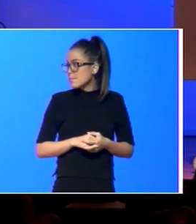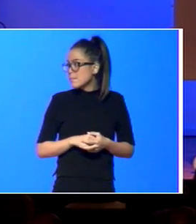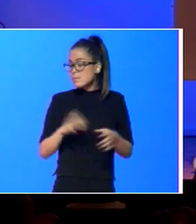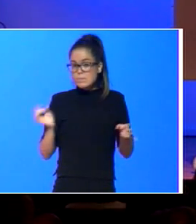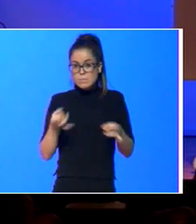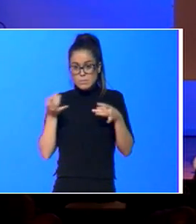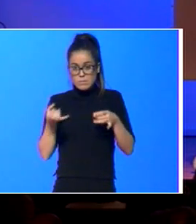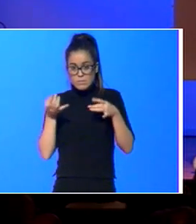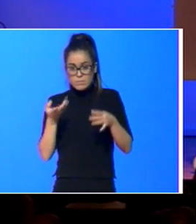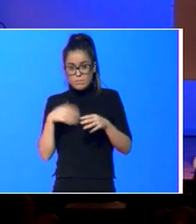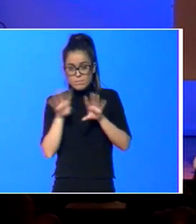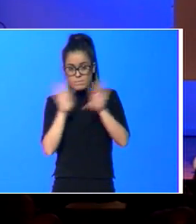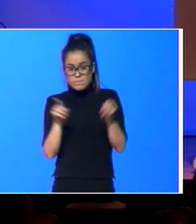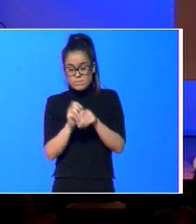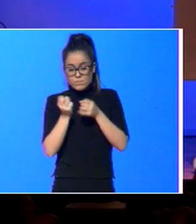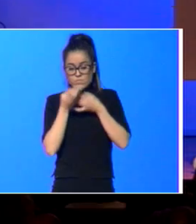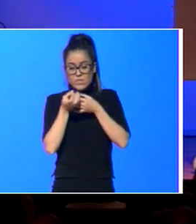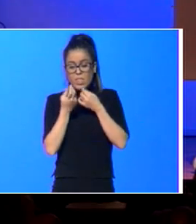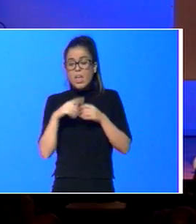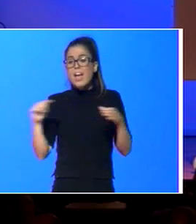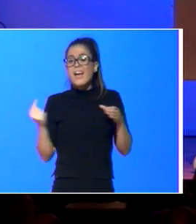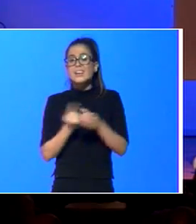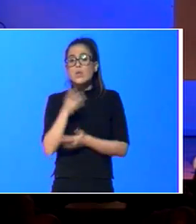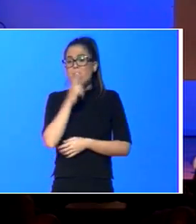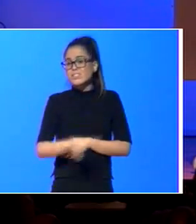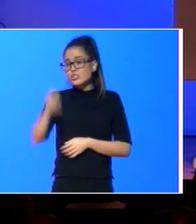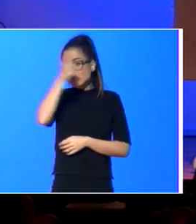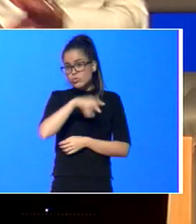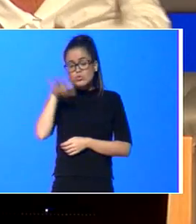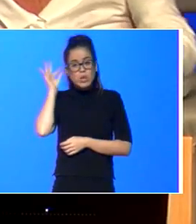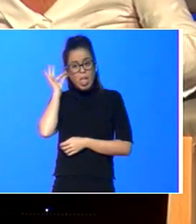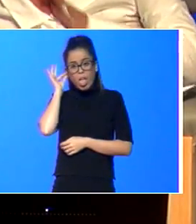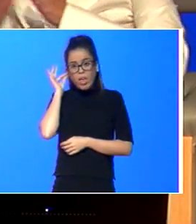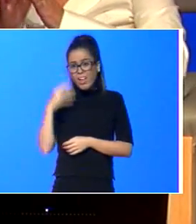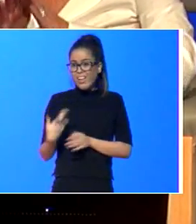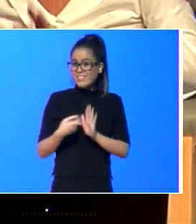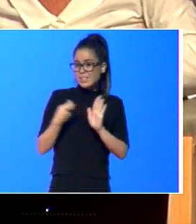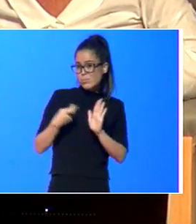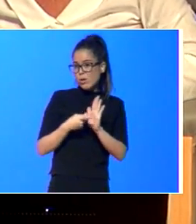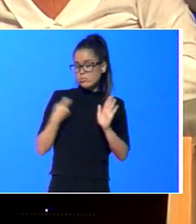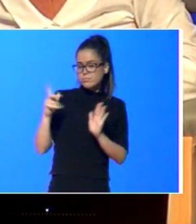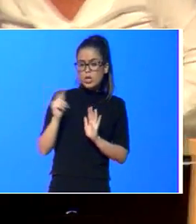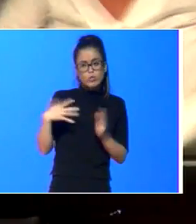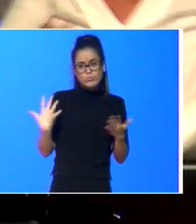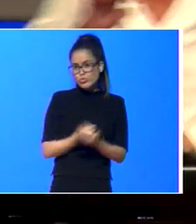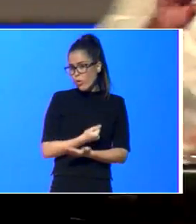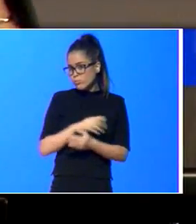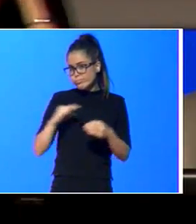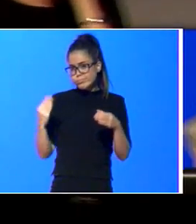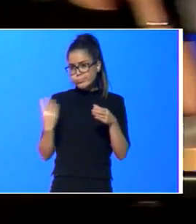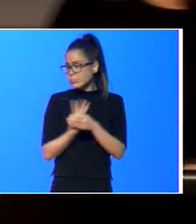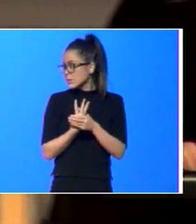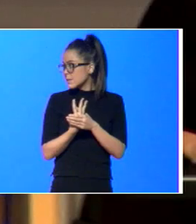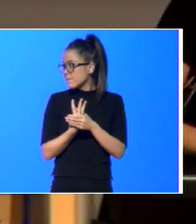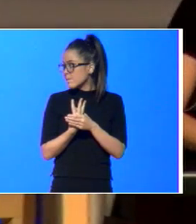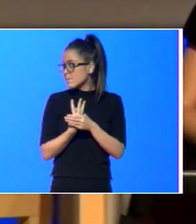inclusión afecta a todos los niños y niñas, sin excepción. Voy a hacer pequeños resúmenes, ¿eh? Porque